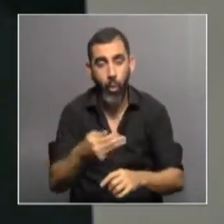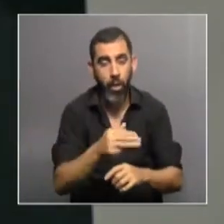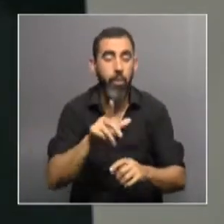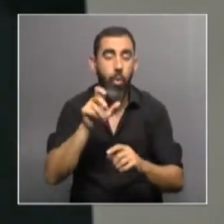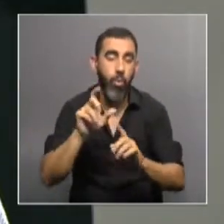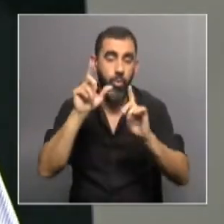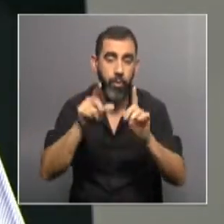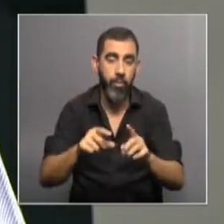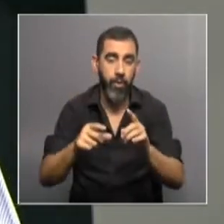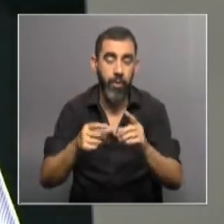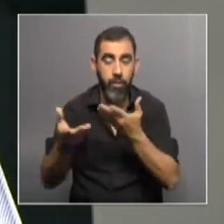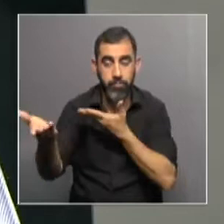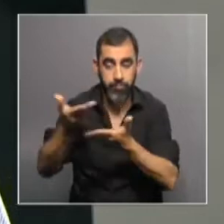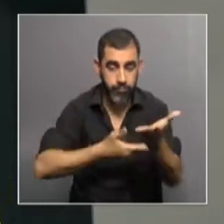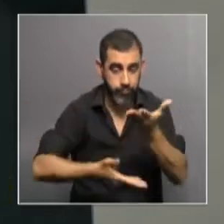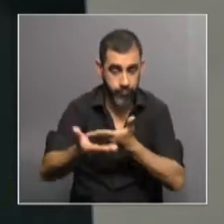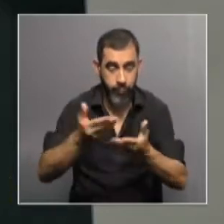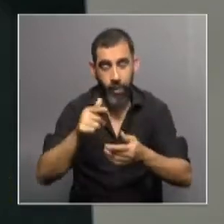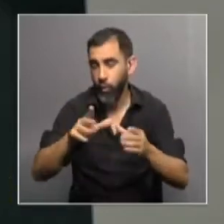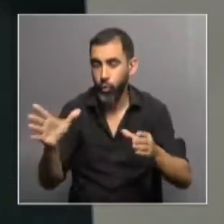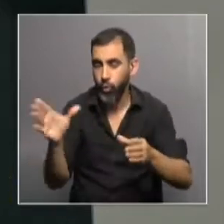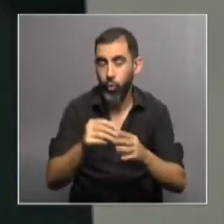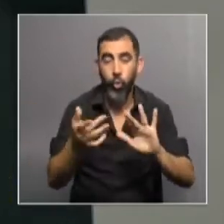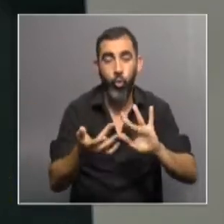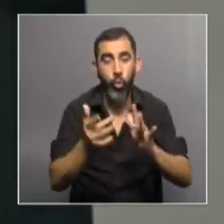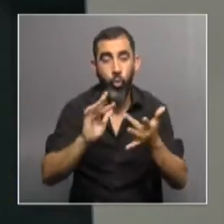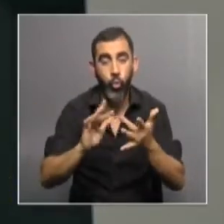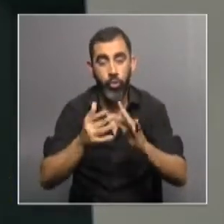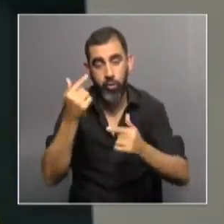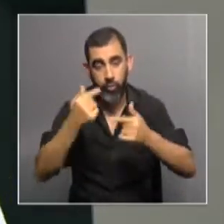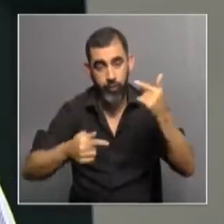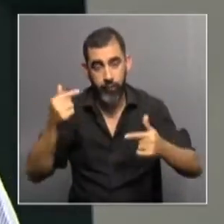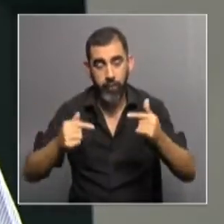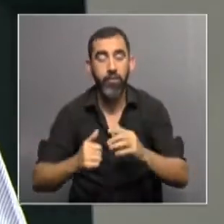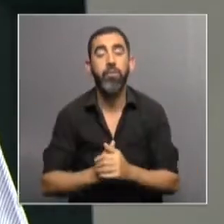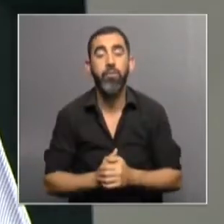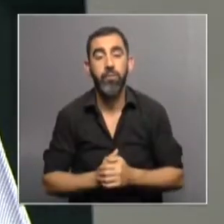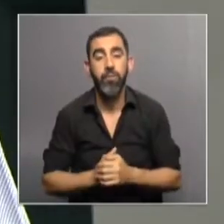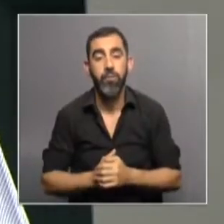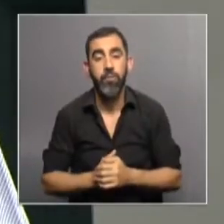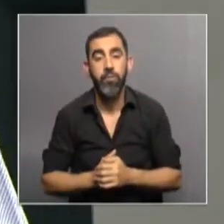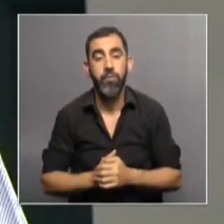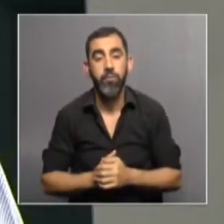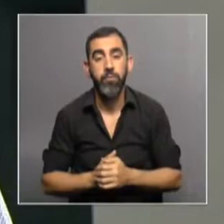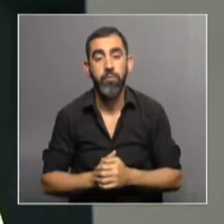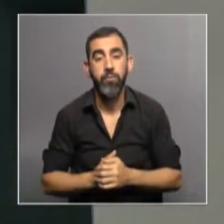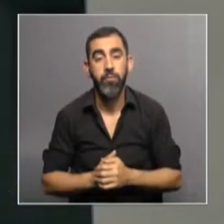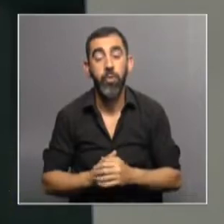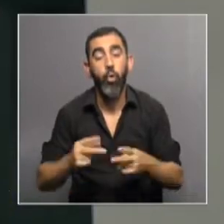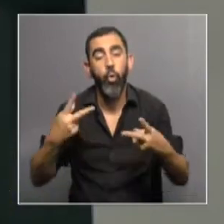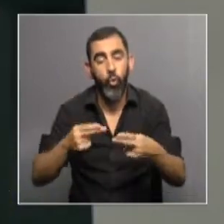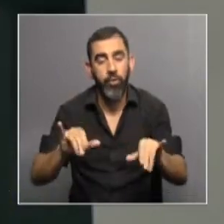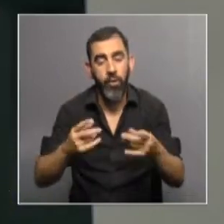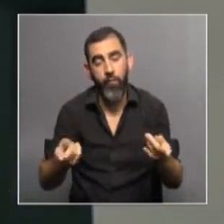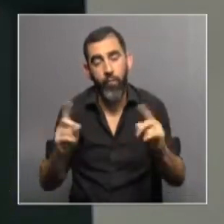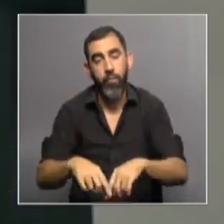supuesto también a la interacción así que ahí están todos nuestros canales nuestras vías de comunicación a su disposición nueva pausa